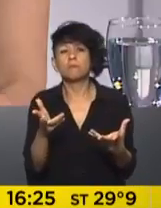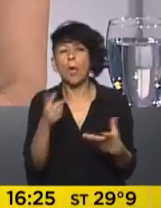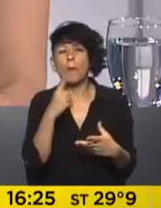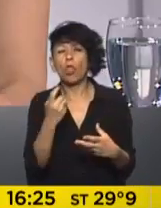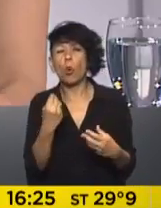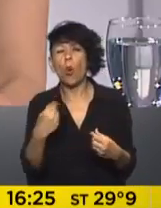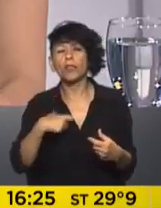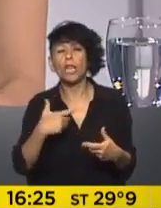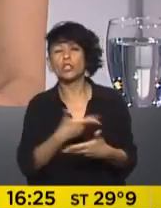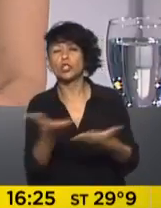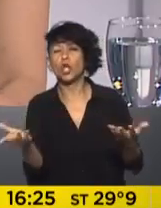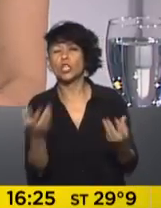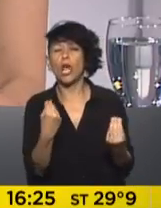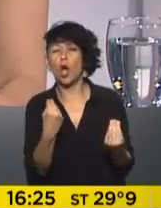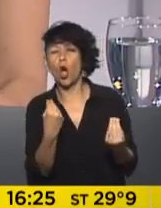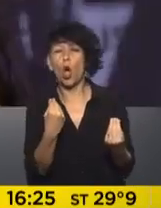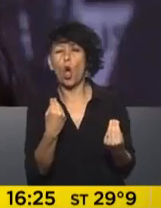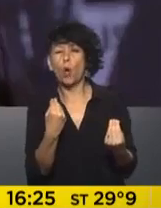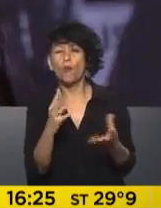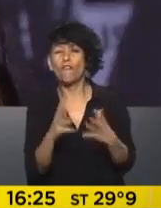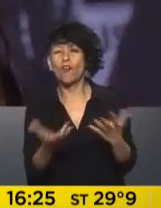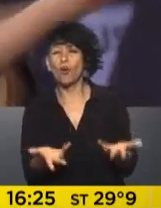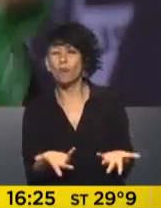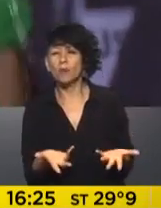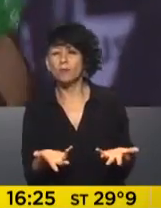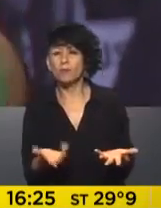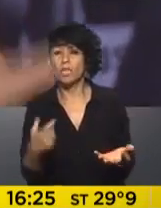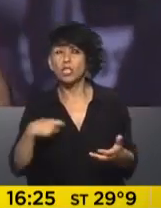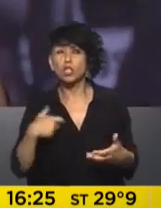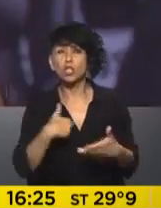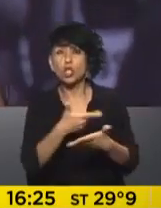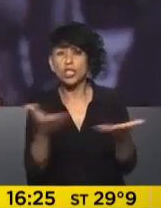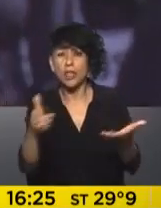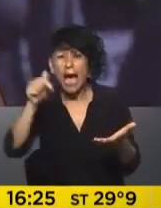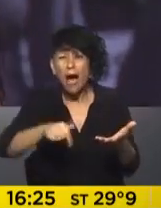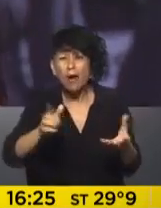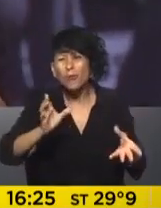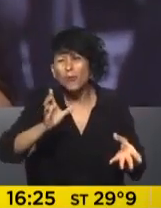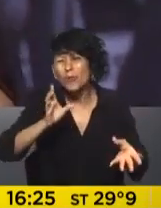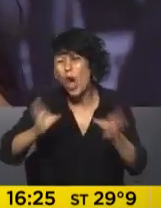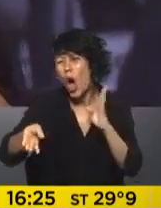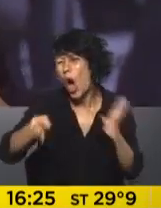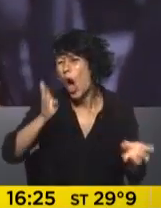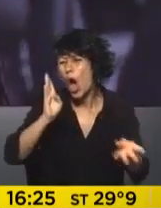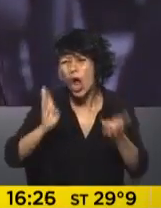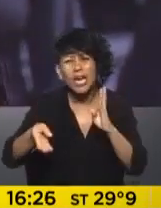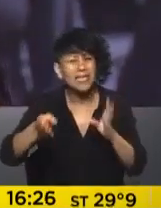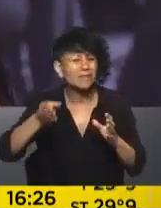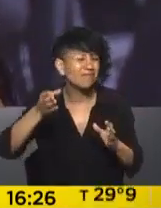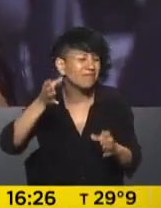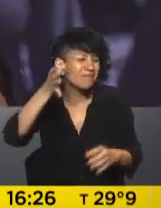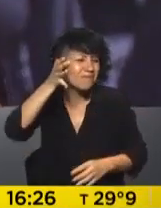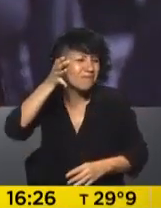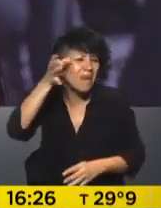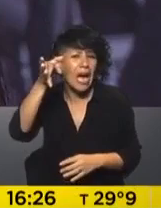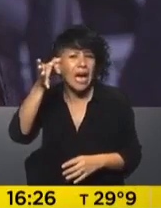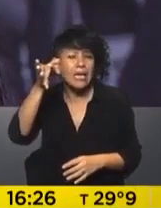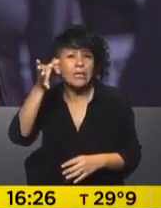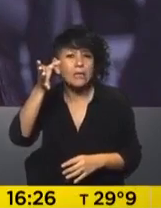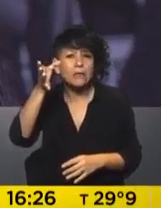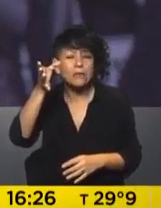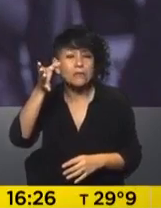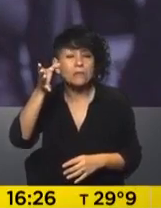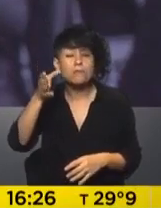sociedad. Que la sociedad, claro, está tan violenta, la violencia está tan arriba, que algunas